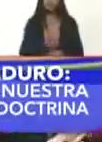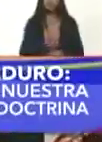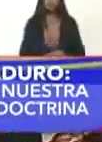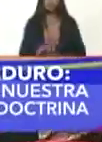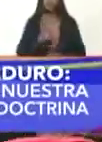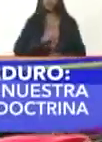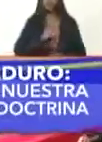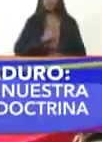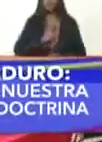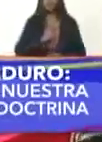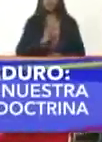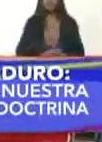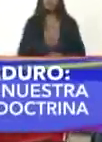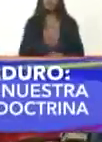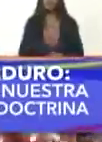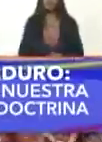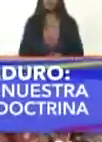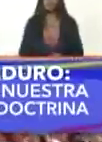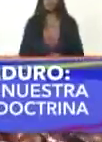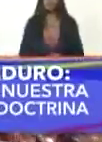nuestros,